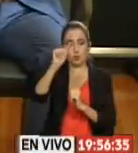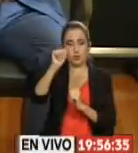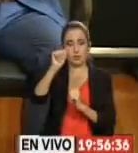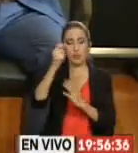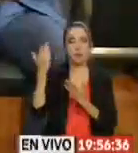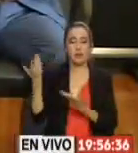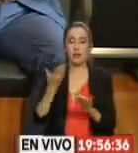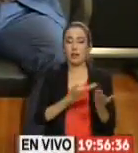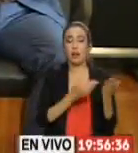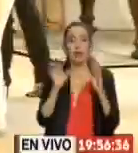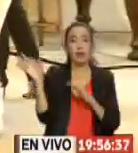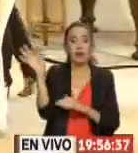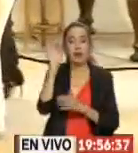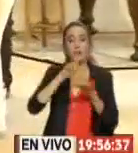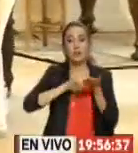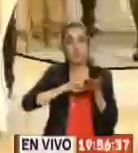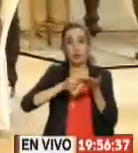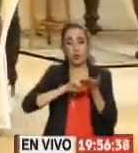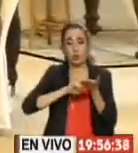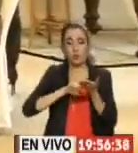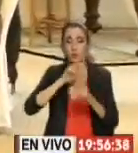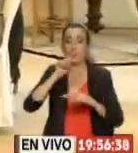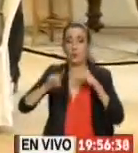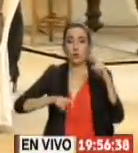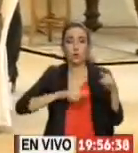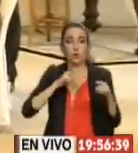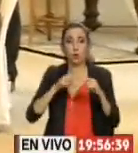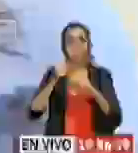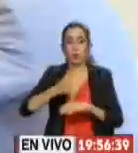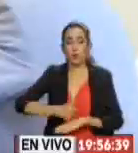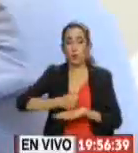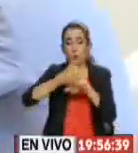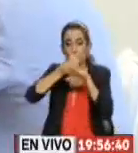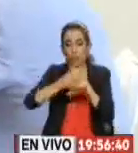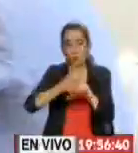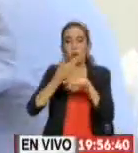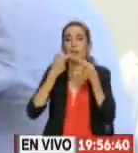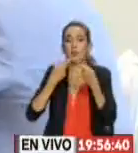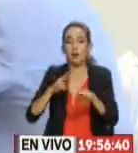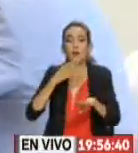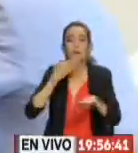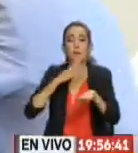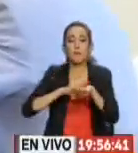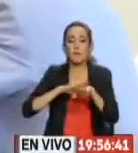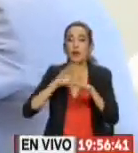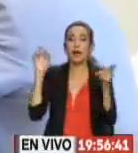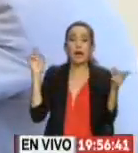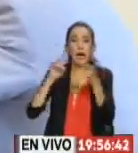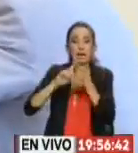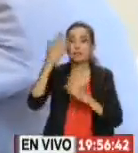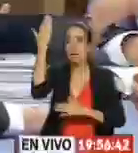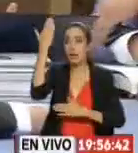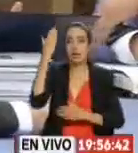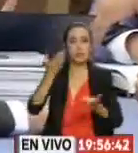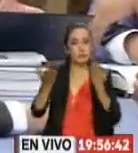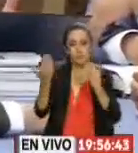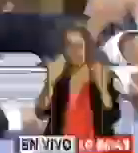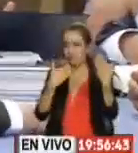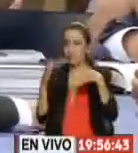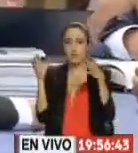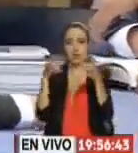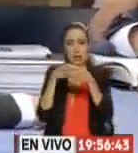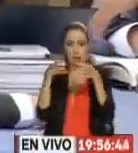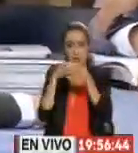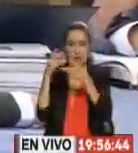el alcalde electo Jorge Yunda. El virtual burgomaestre de Quito hizo un llamado a los exalcaldes de la ciudad para conformar